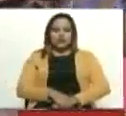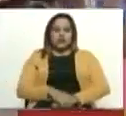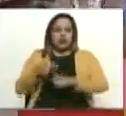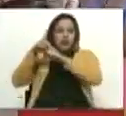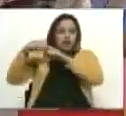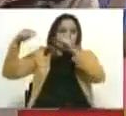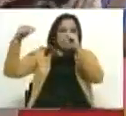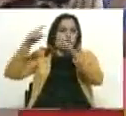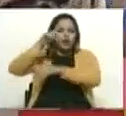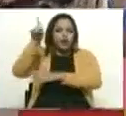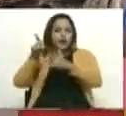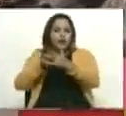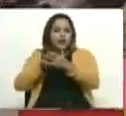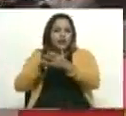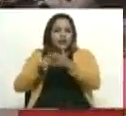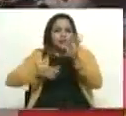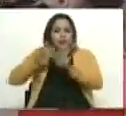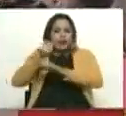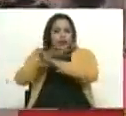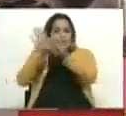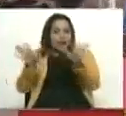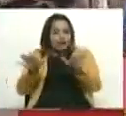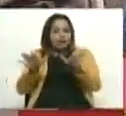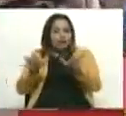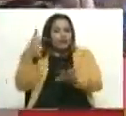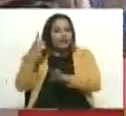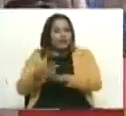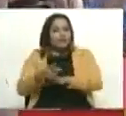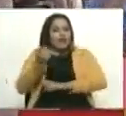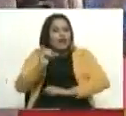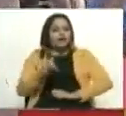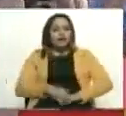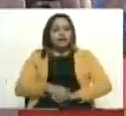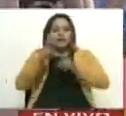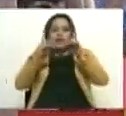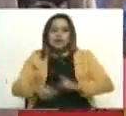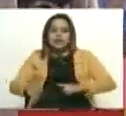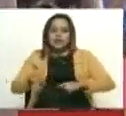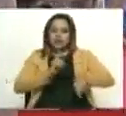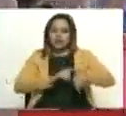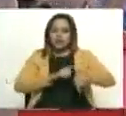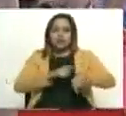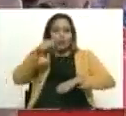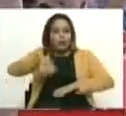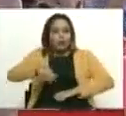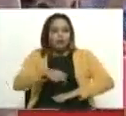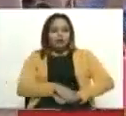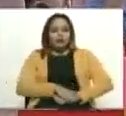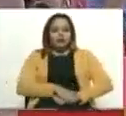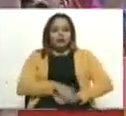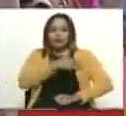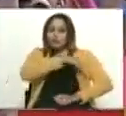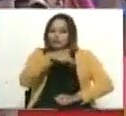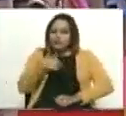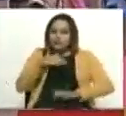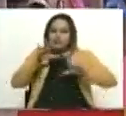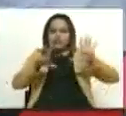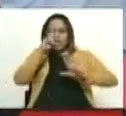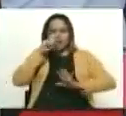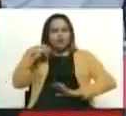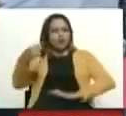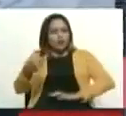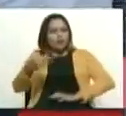con esa luna plena, más claro, no podía estar de lo que decidió en ese momento. Hoy, nosotros, 10 años después, le podemos